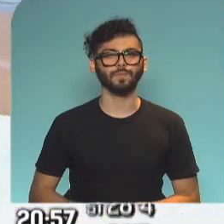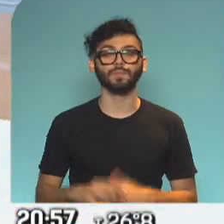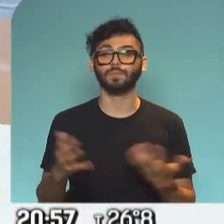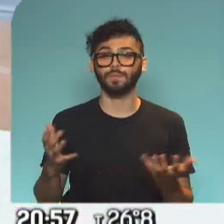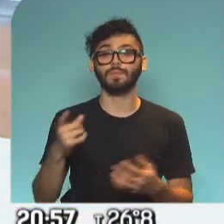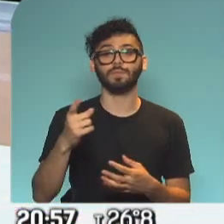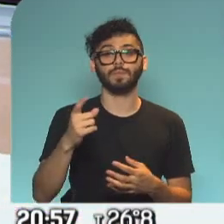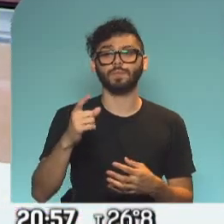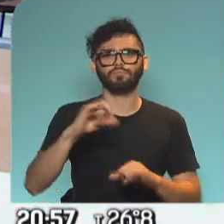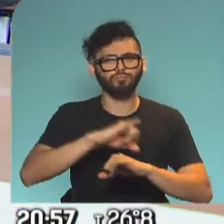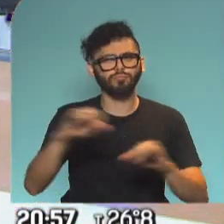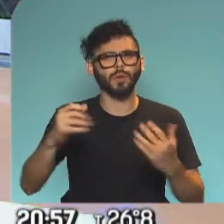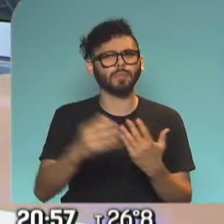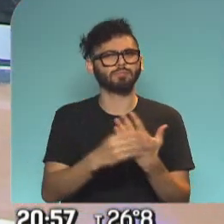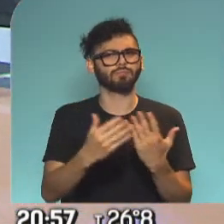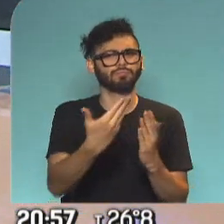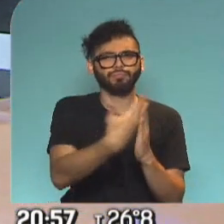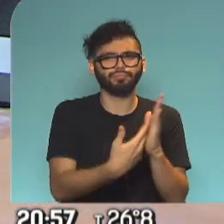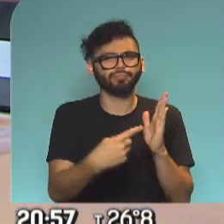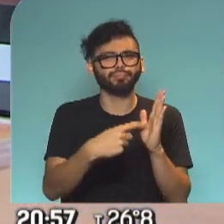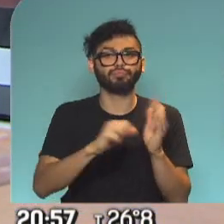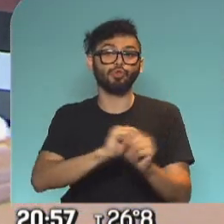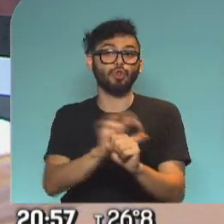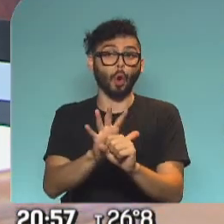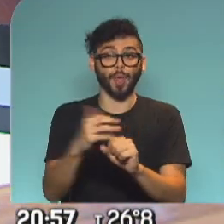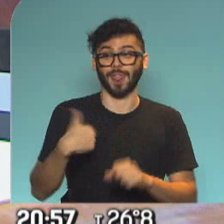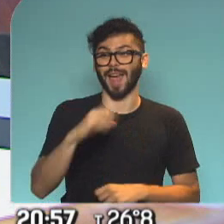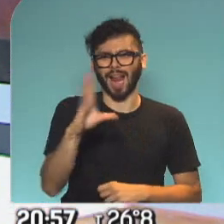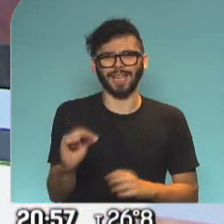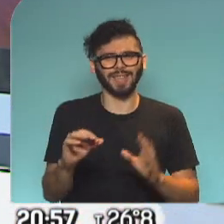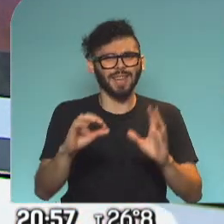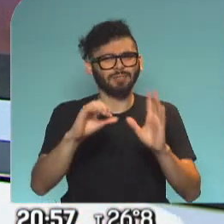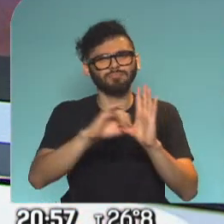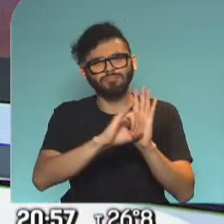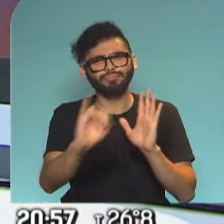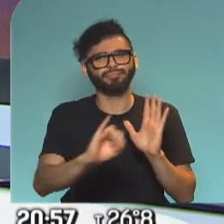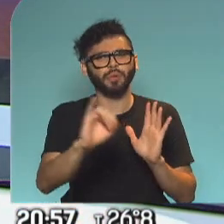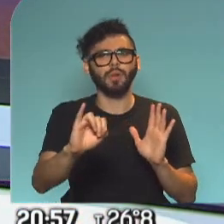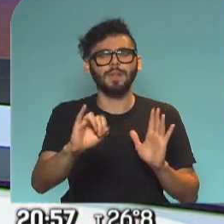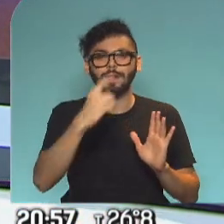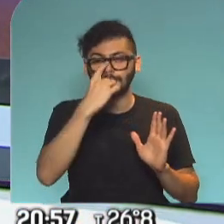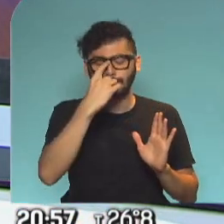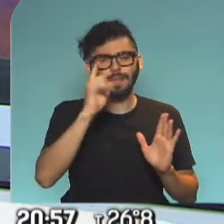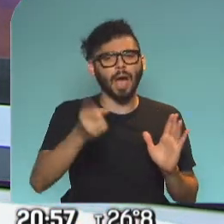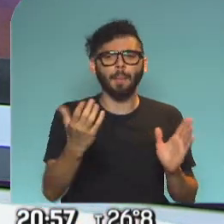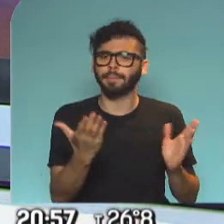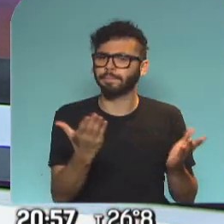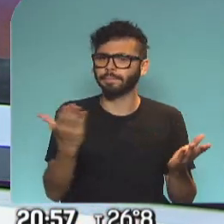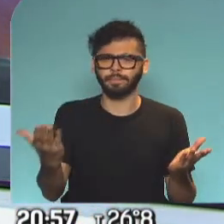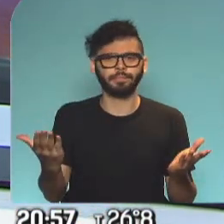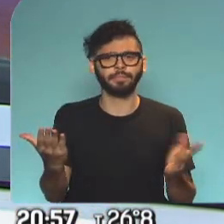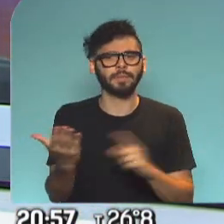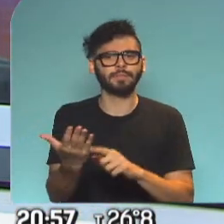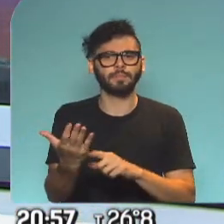Acabamos de escuchar el reporte del COVID-19 en la República Argentina, pero también tenemos que estar hablando paralelamente de una nueva cepa